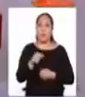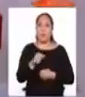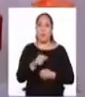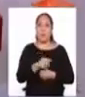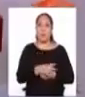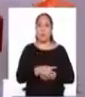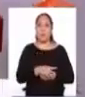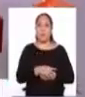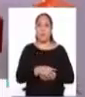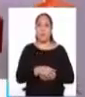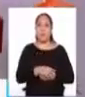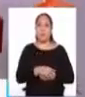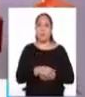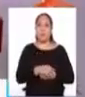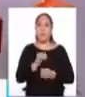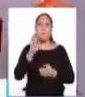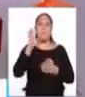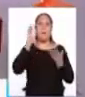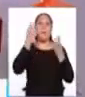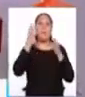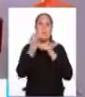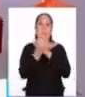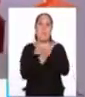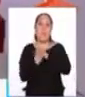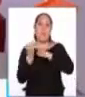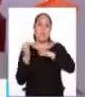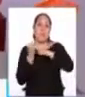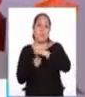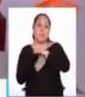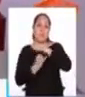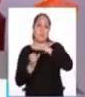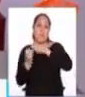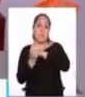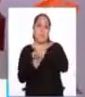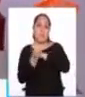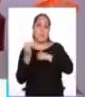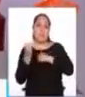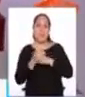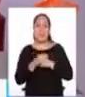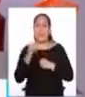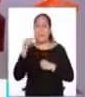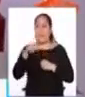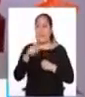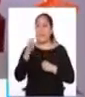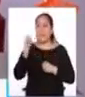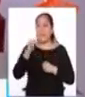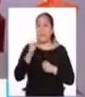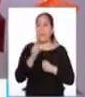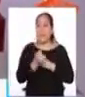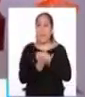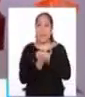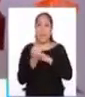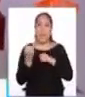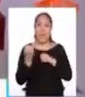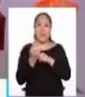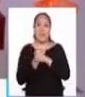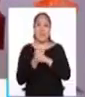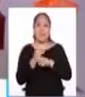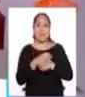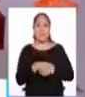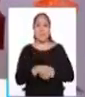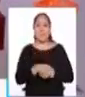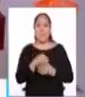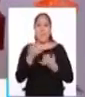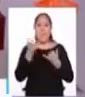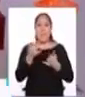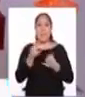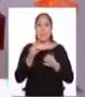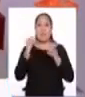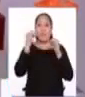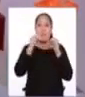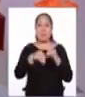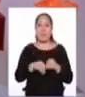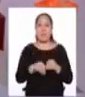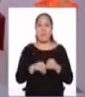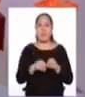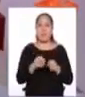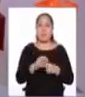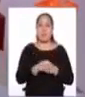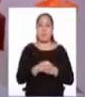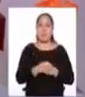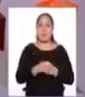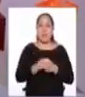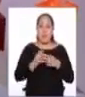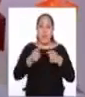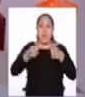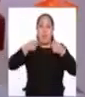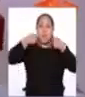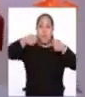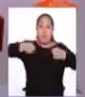emular una isla. está flotando. Una isla flotante. Ahora vas a poner el plástico